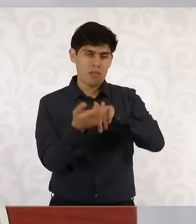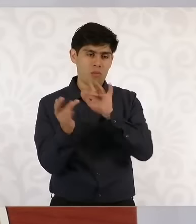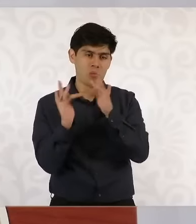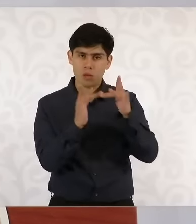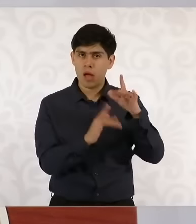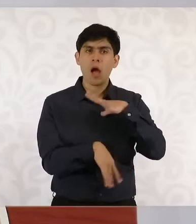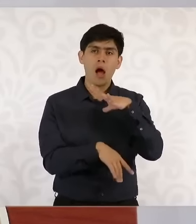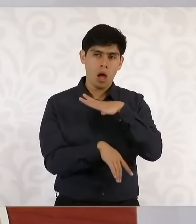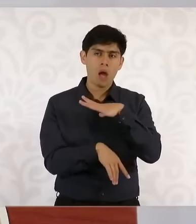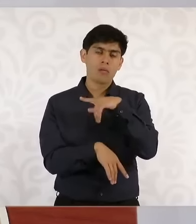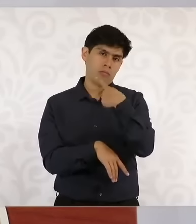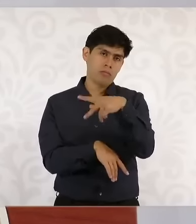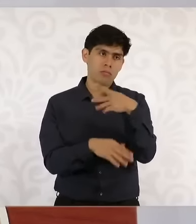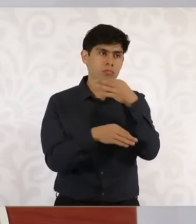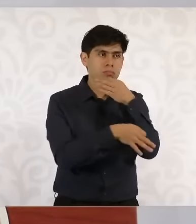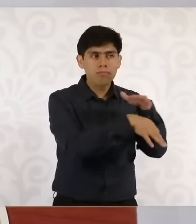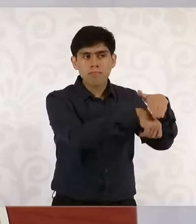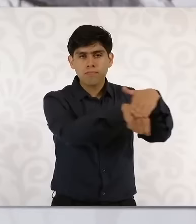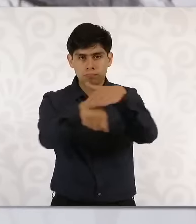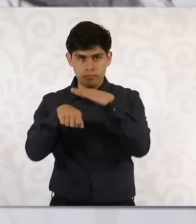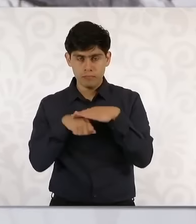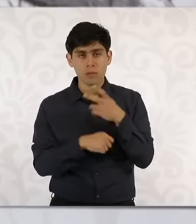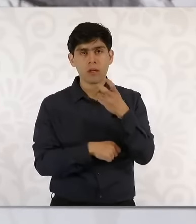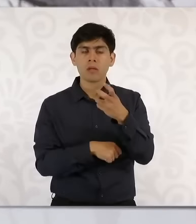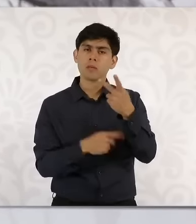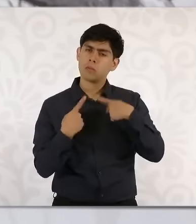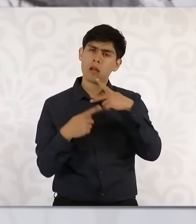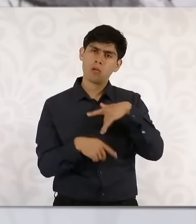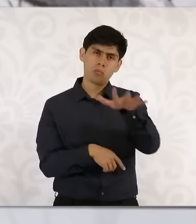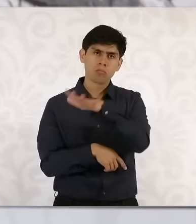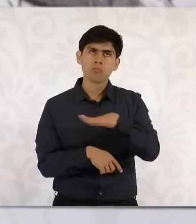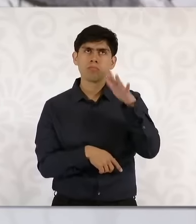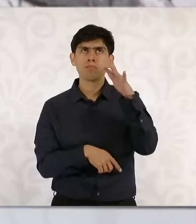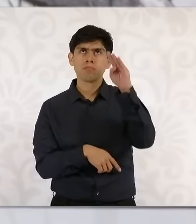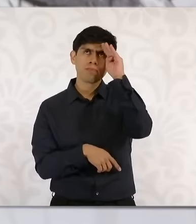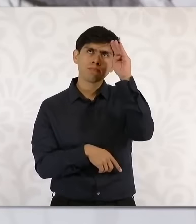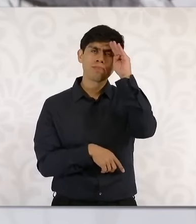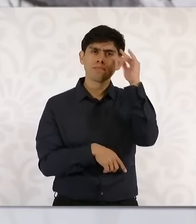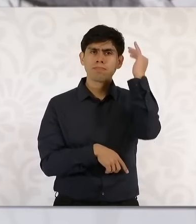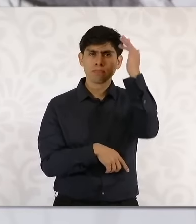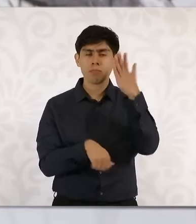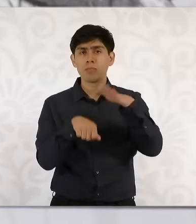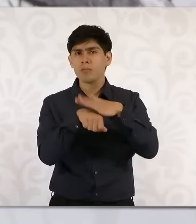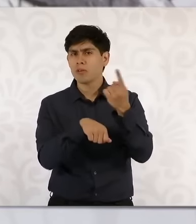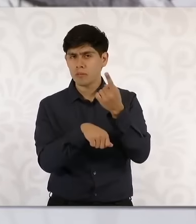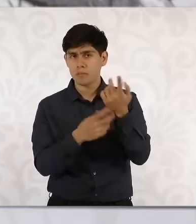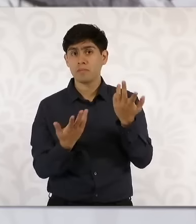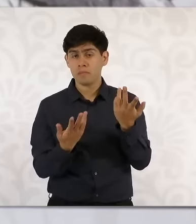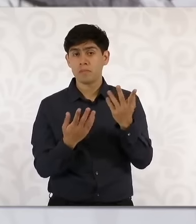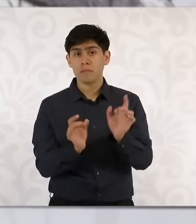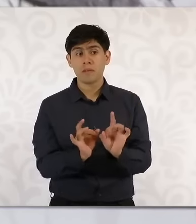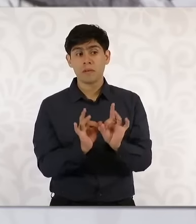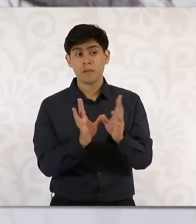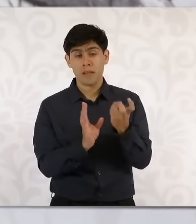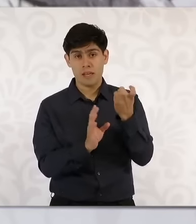Entonces, esto es para la gente, para la reflexión, porque cuando ocurren estos episodios, pues es